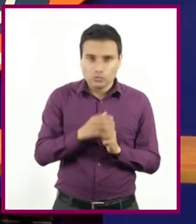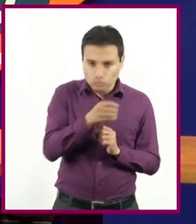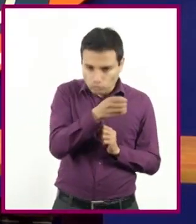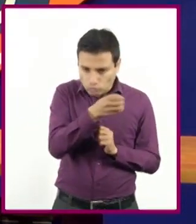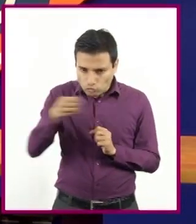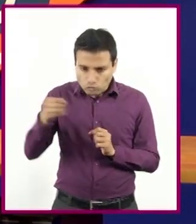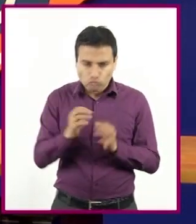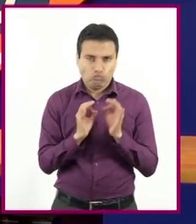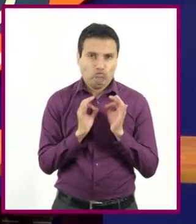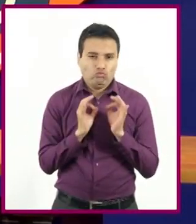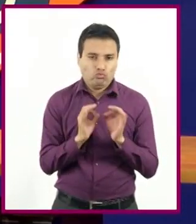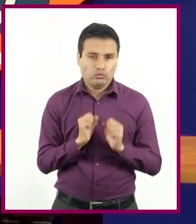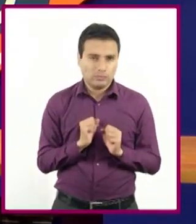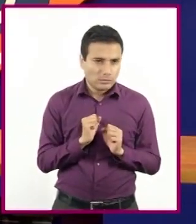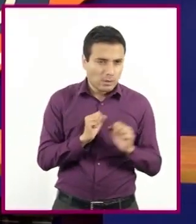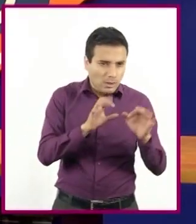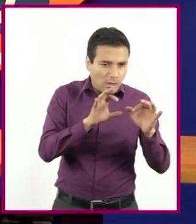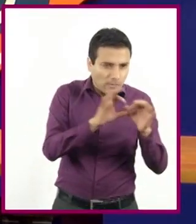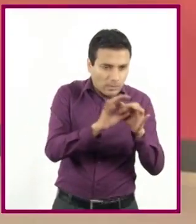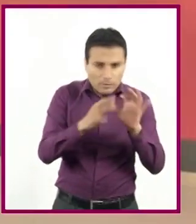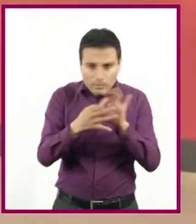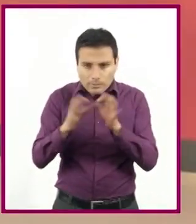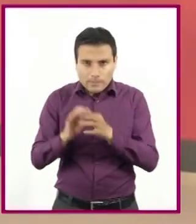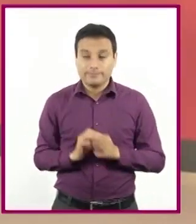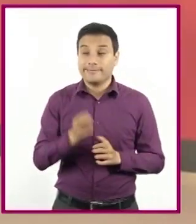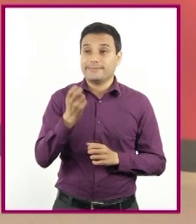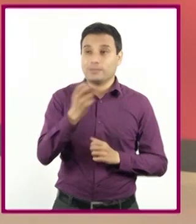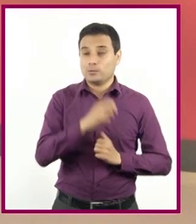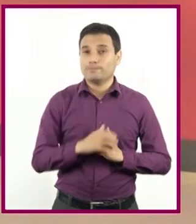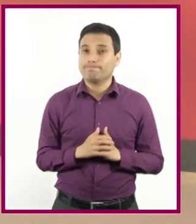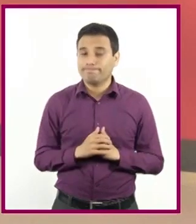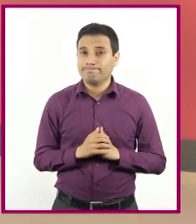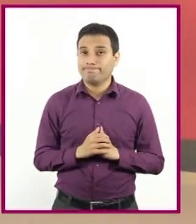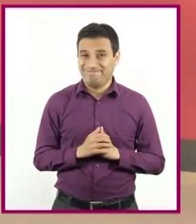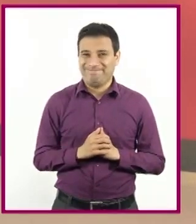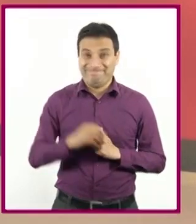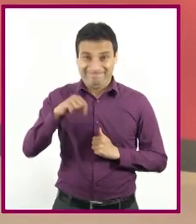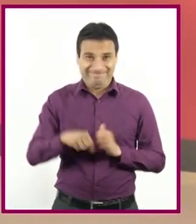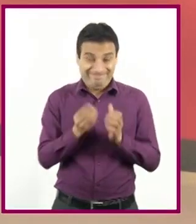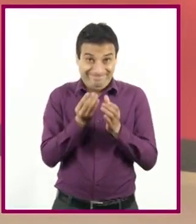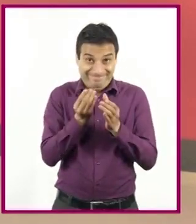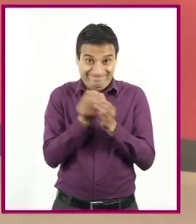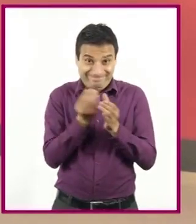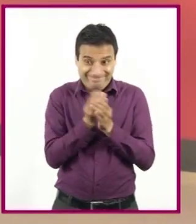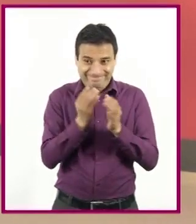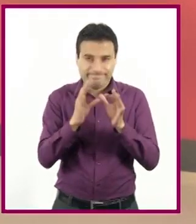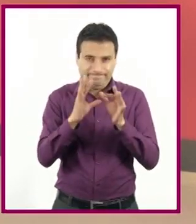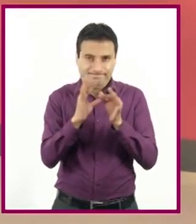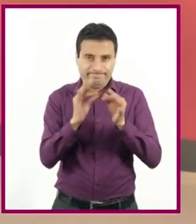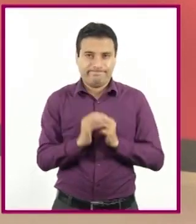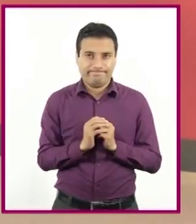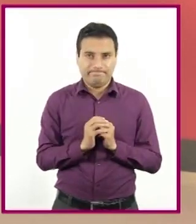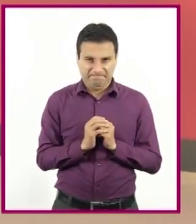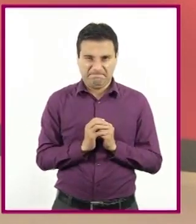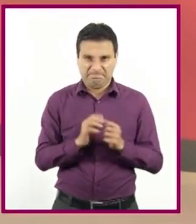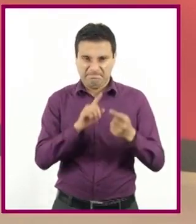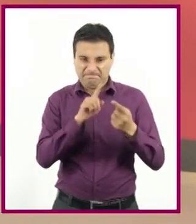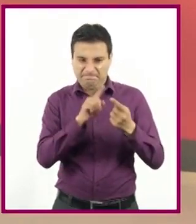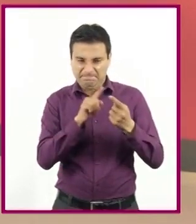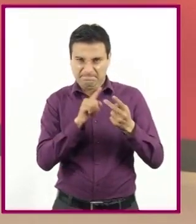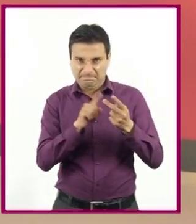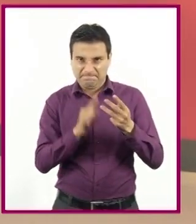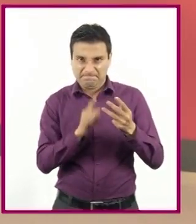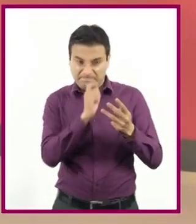información relacionando las partes entre sí. Precisamente, a lo largo de la sesión hablaremos de cada uno de estos